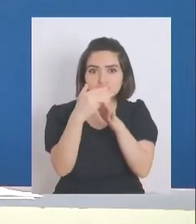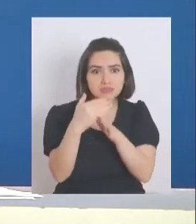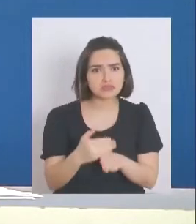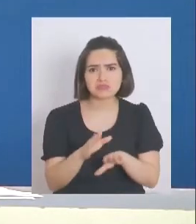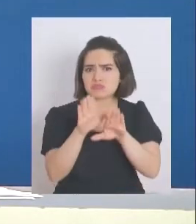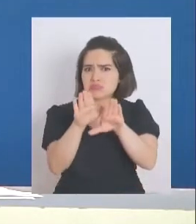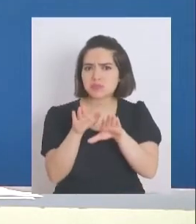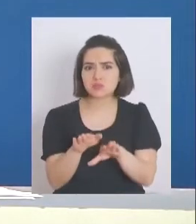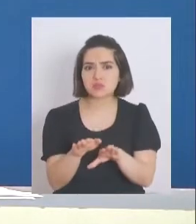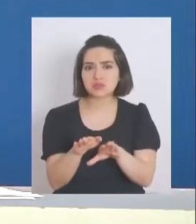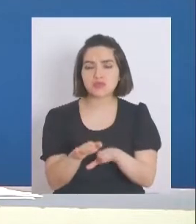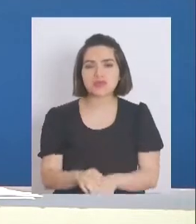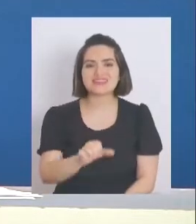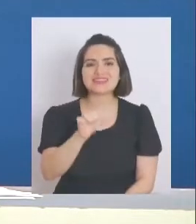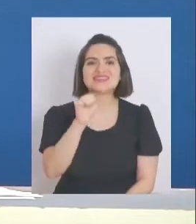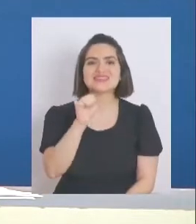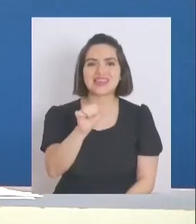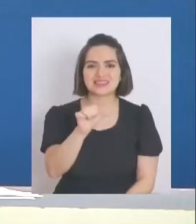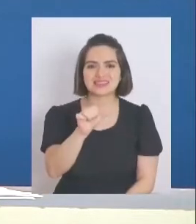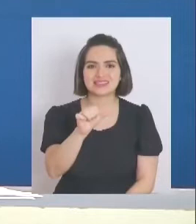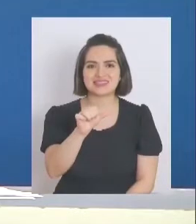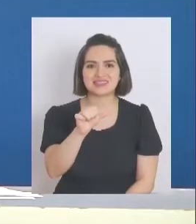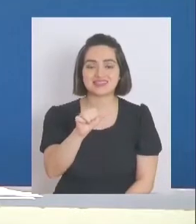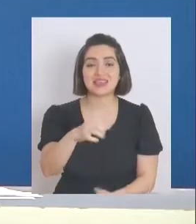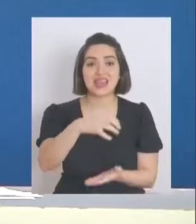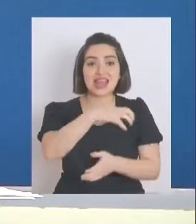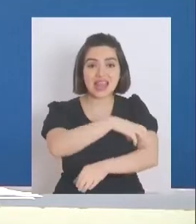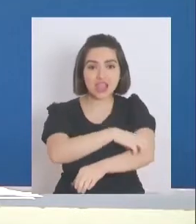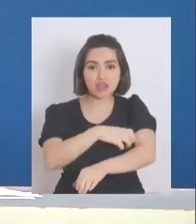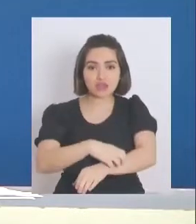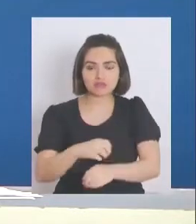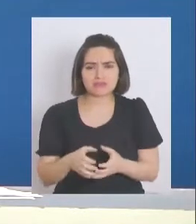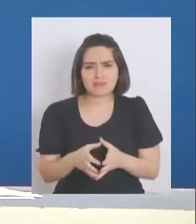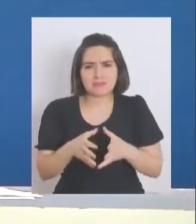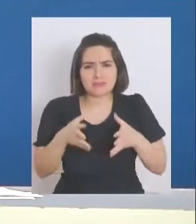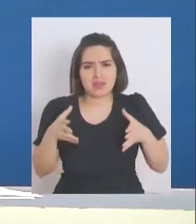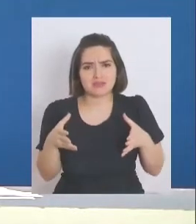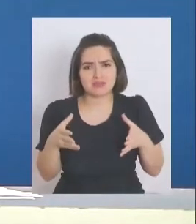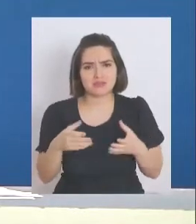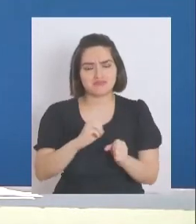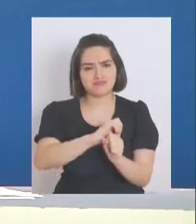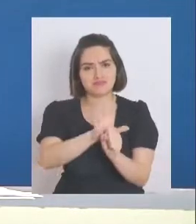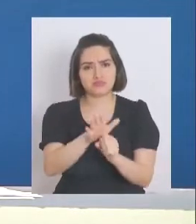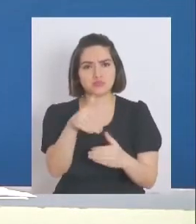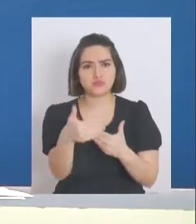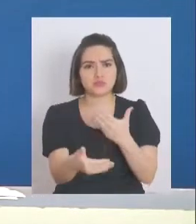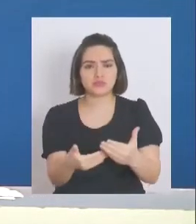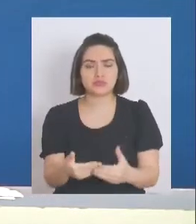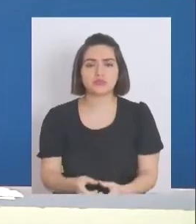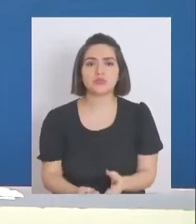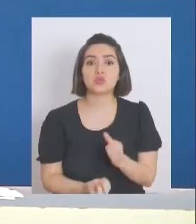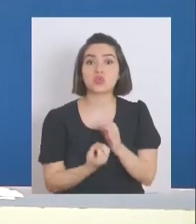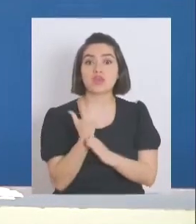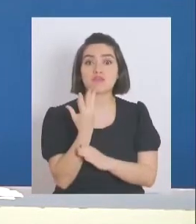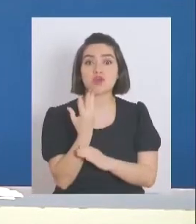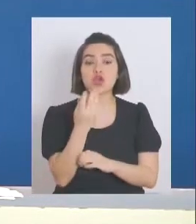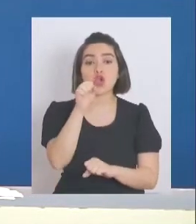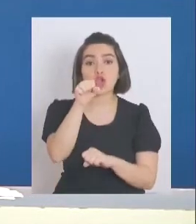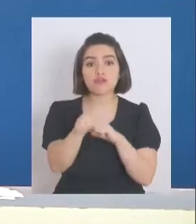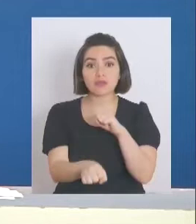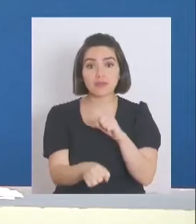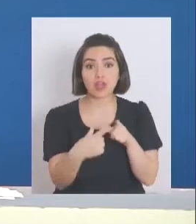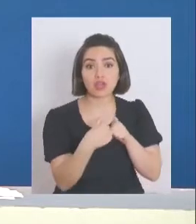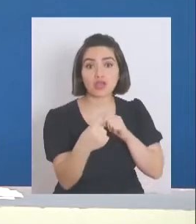igual y 6 regiones que aumentan sus casos. La variación de nuevos casos confirmados a